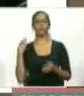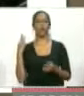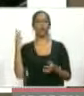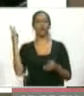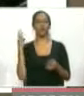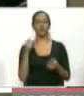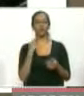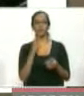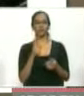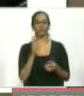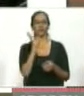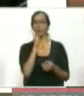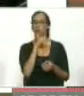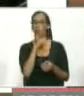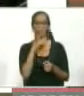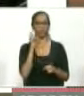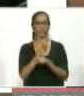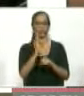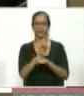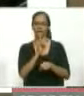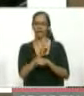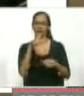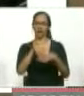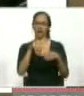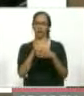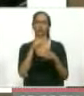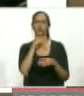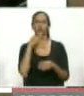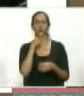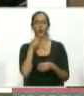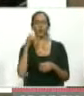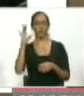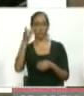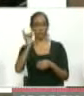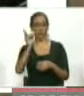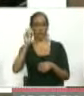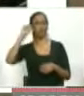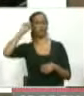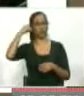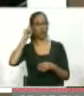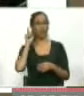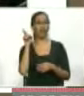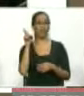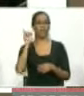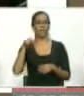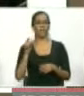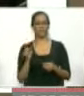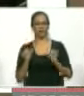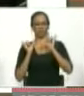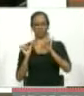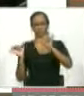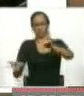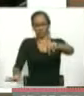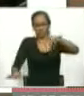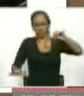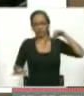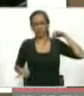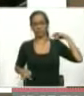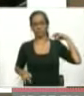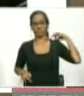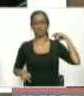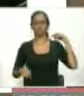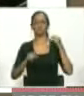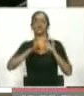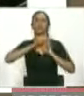hubo fraude en las elecciones de octubre en bolivia recuerden que allá también se auto juramentaron presidentes se